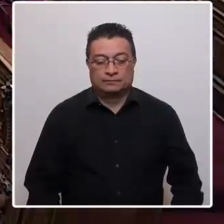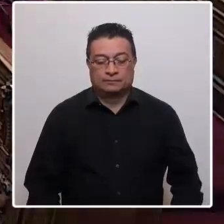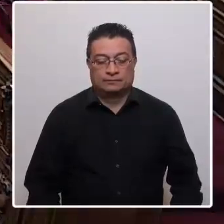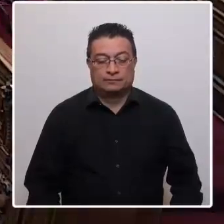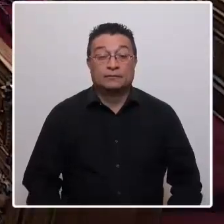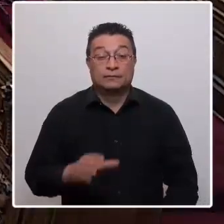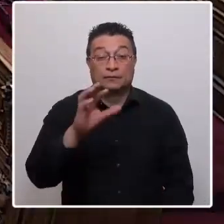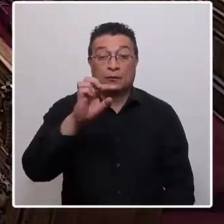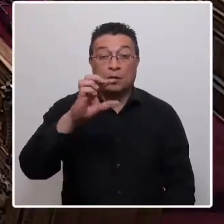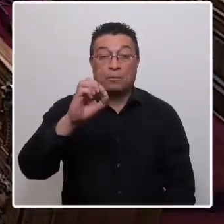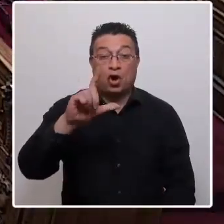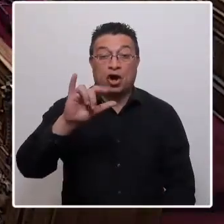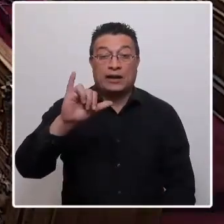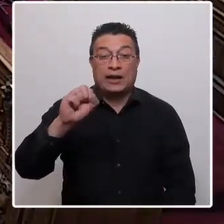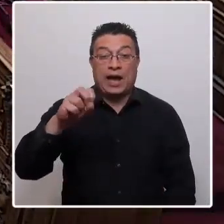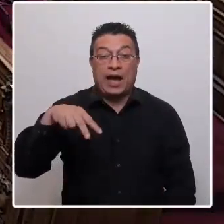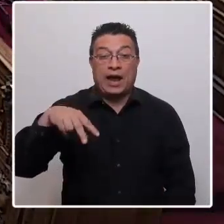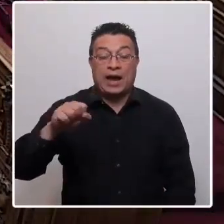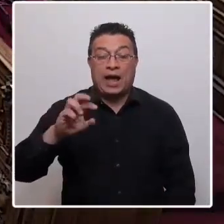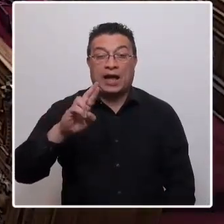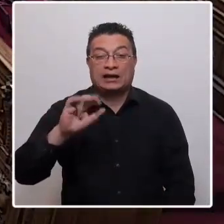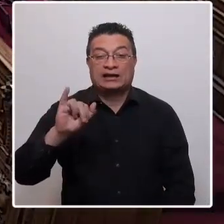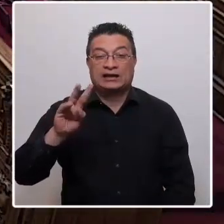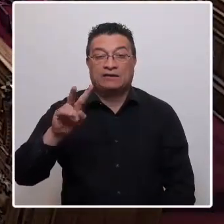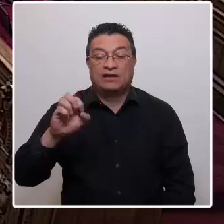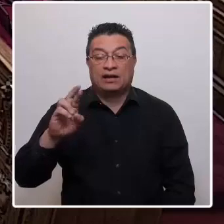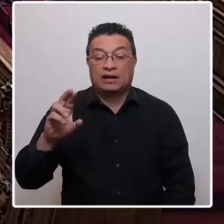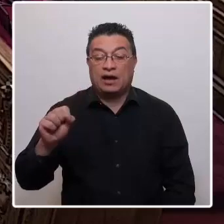Convencional Poliana Rivera.